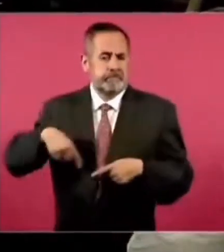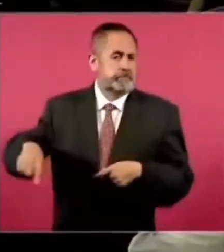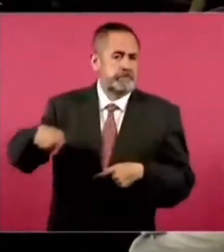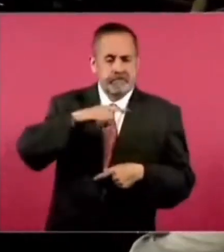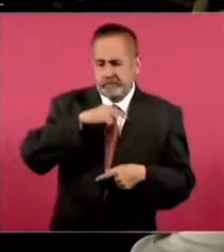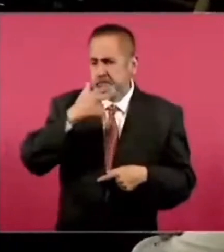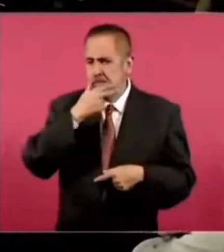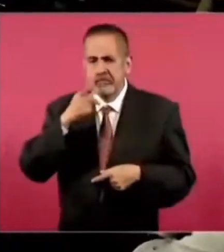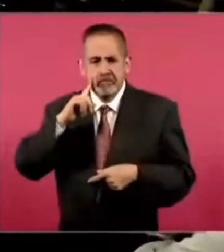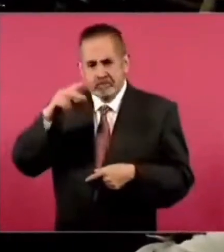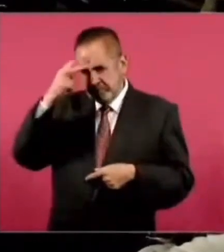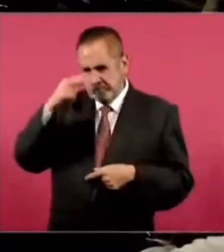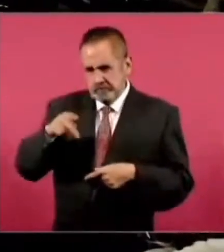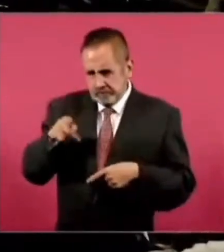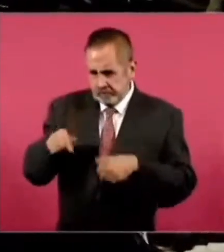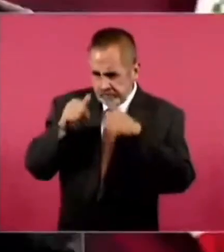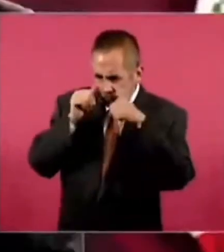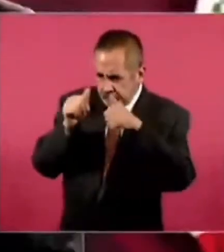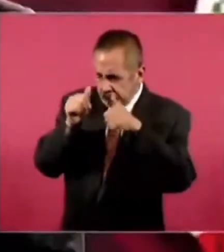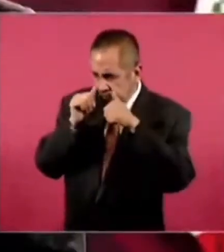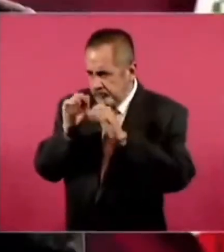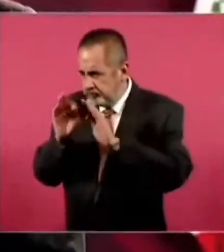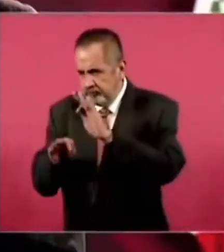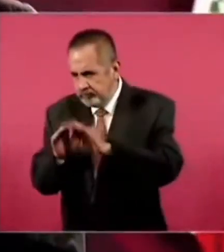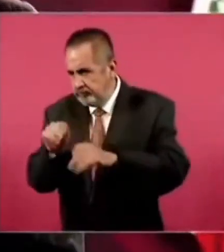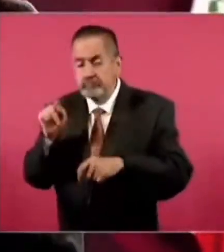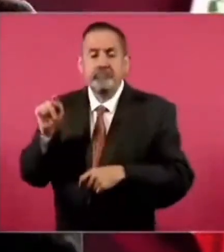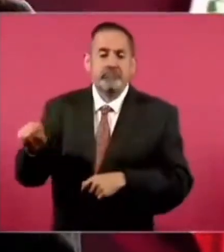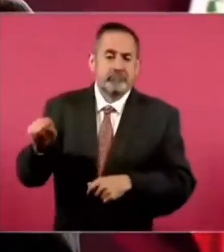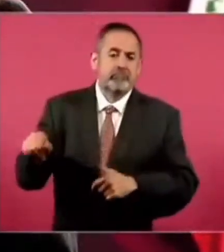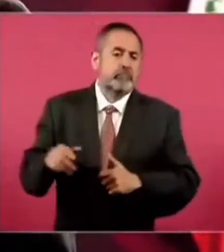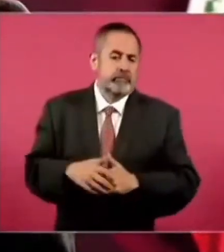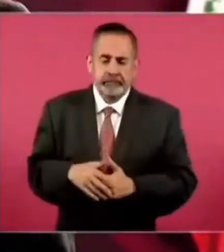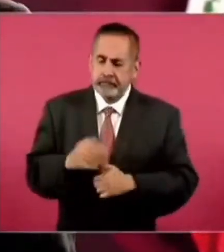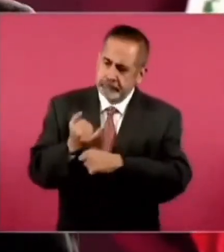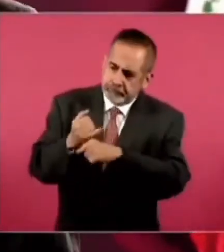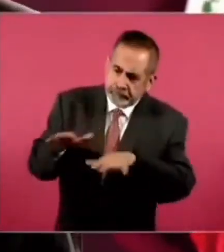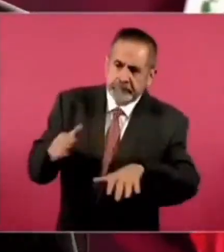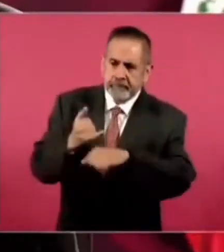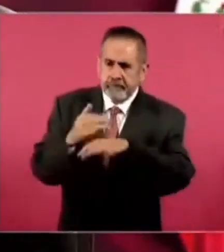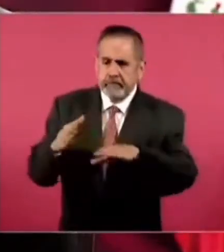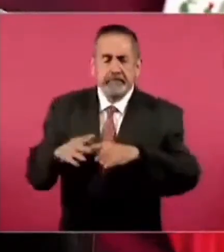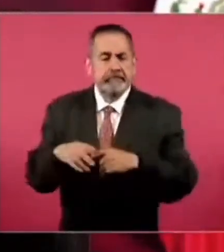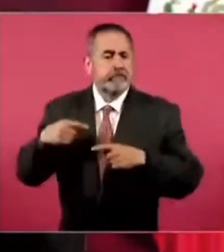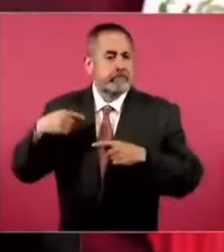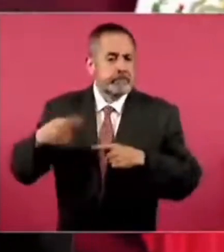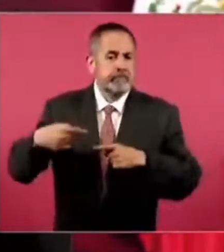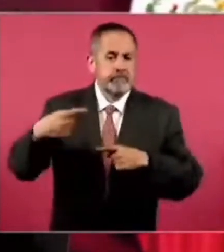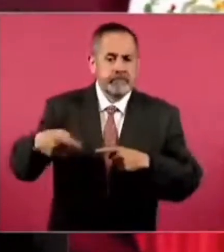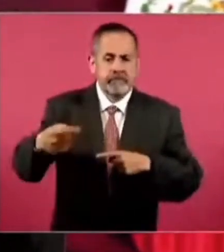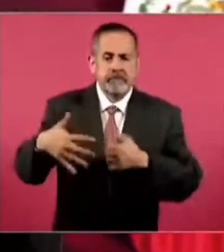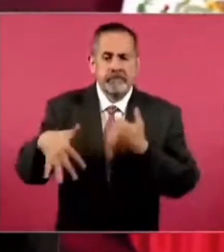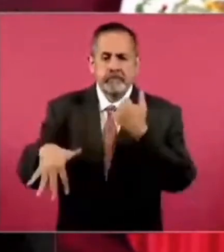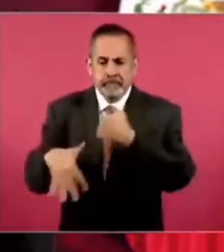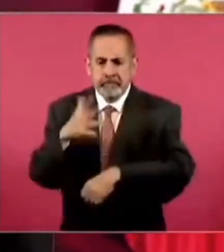de personas, de mexicanos, vamos a estar informando cada 15